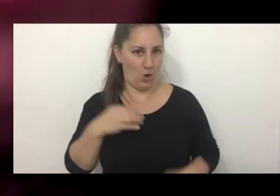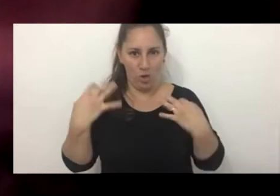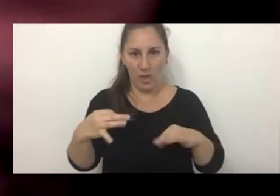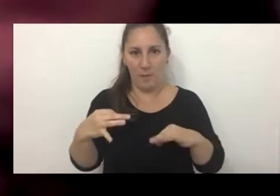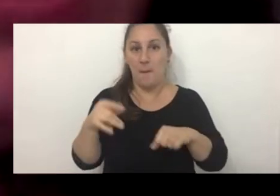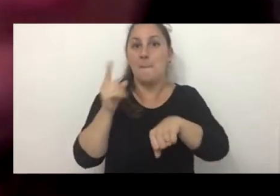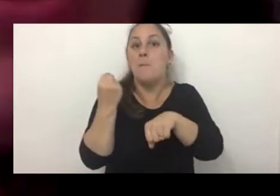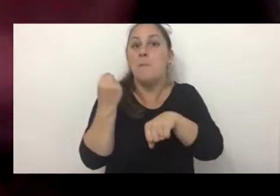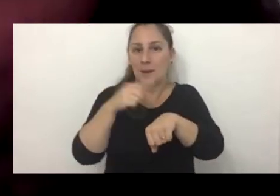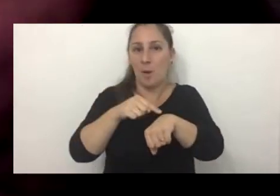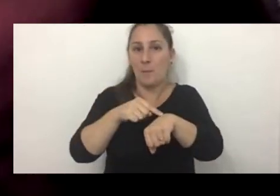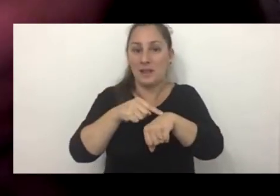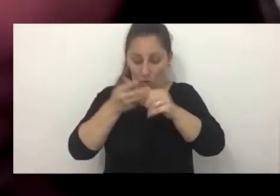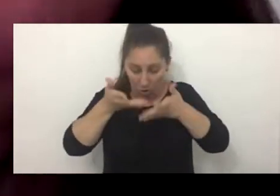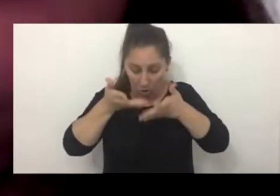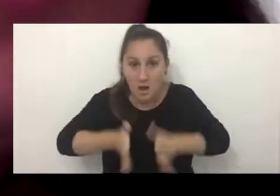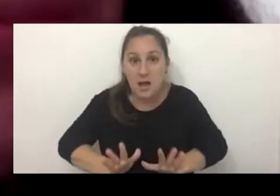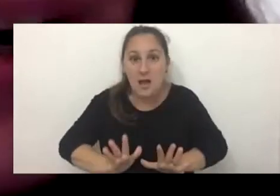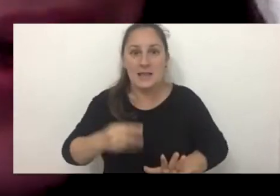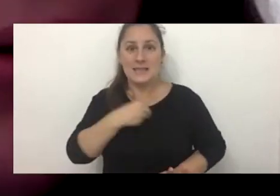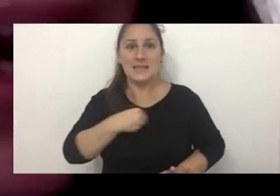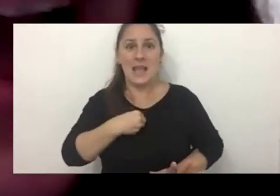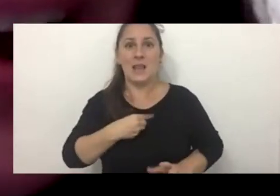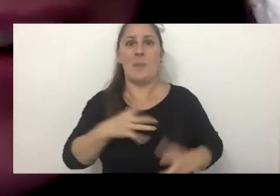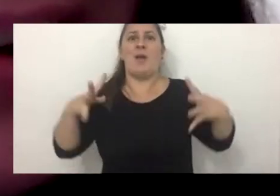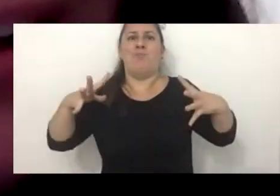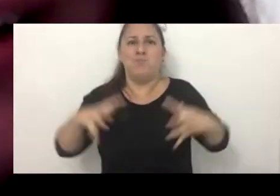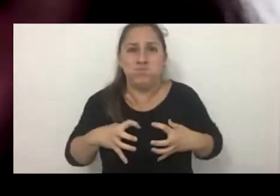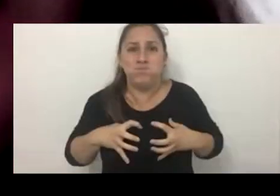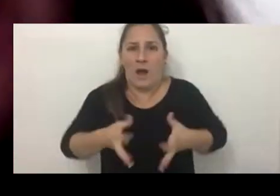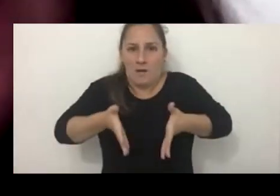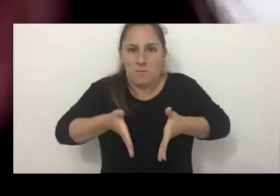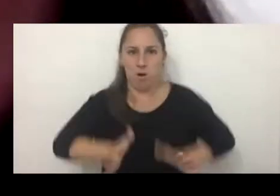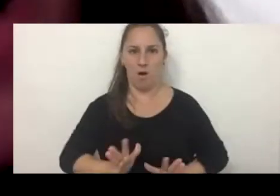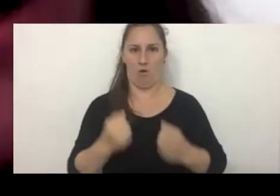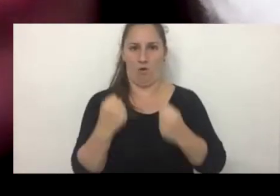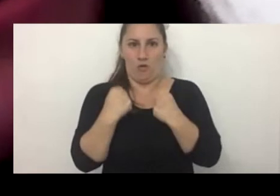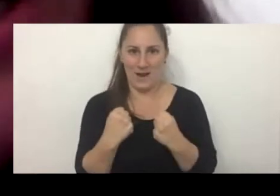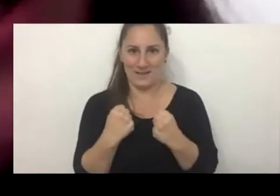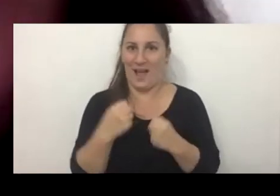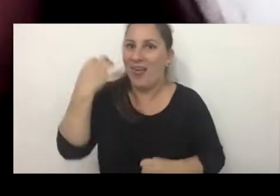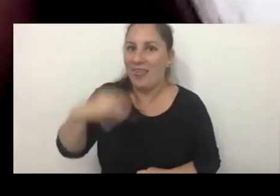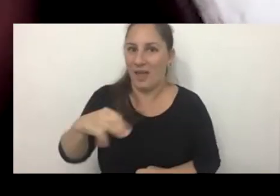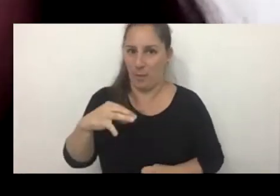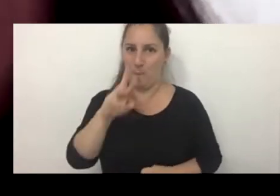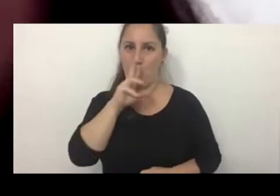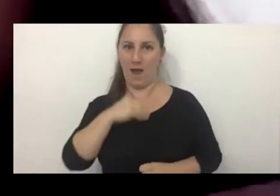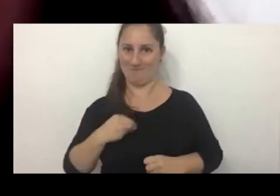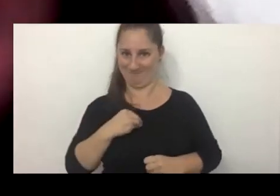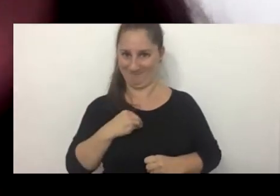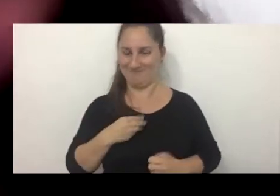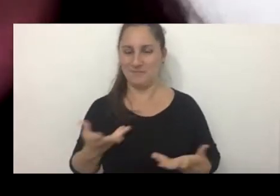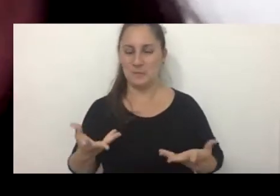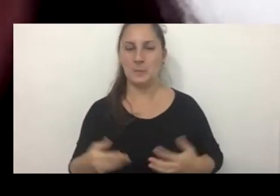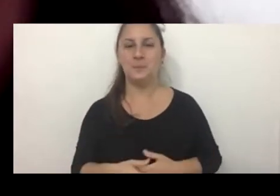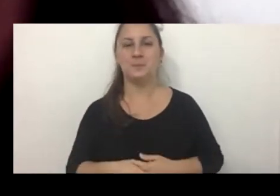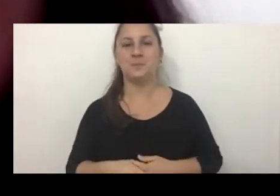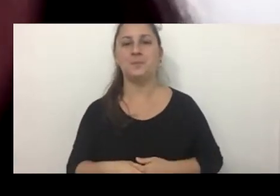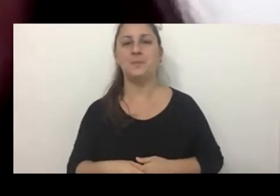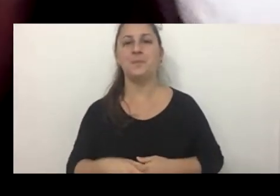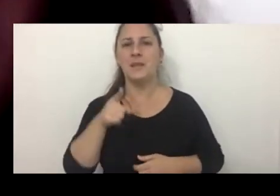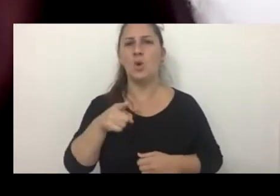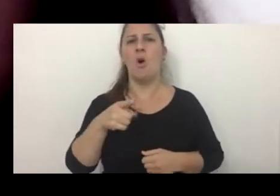intensidad de dolor con esta técnica anestésica, pero que en realidad lo que va a utilizar es una dosis menor para que el